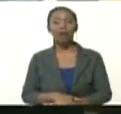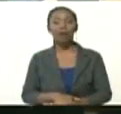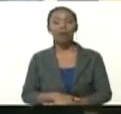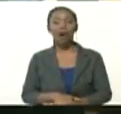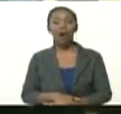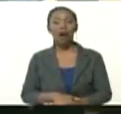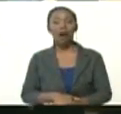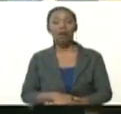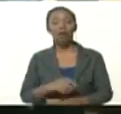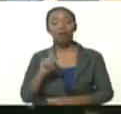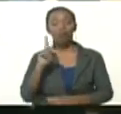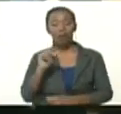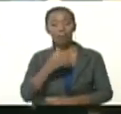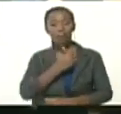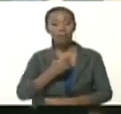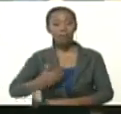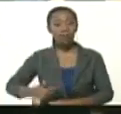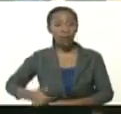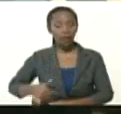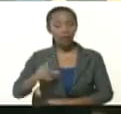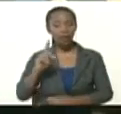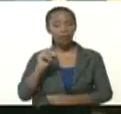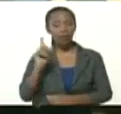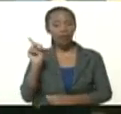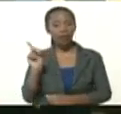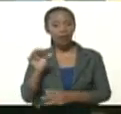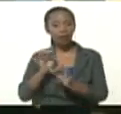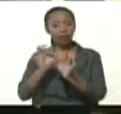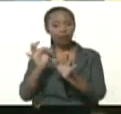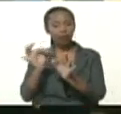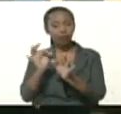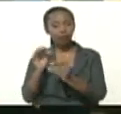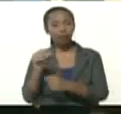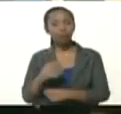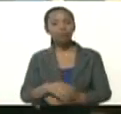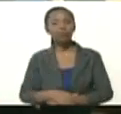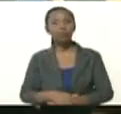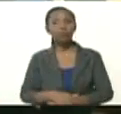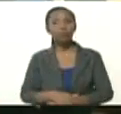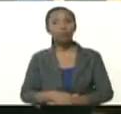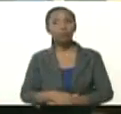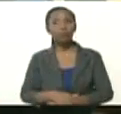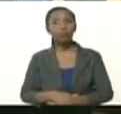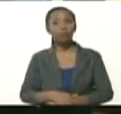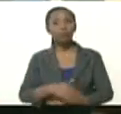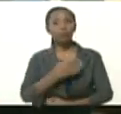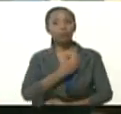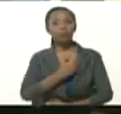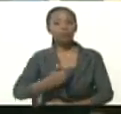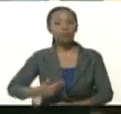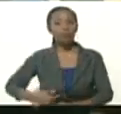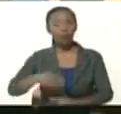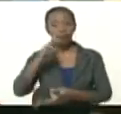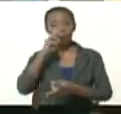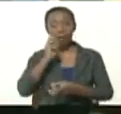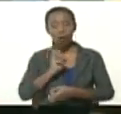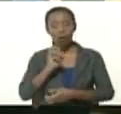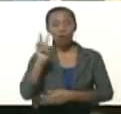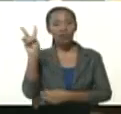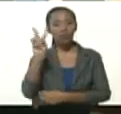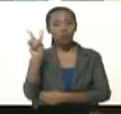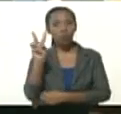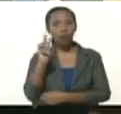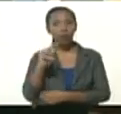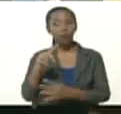superintendente de criptomonedas del país, Yoselit Ramírez. Está el presidente del Banco de Venezuela,